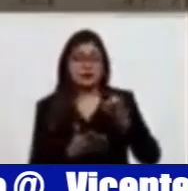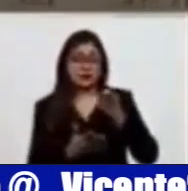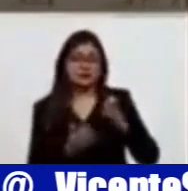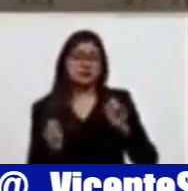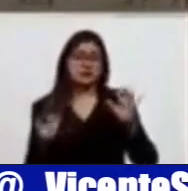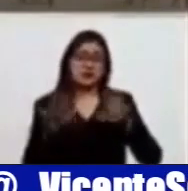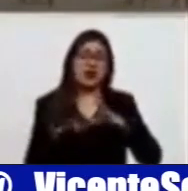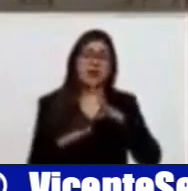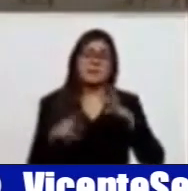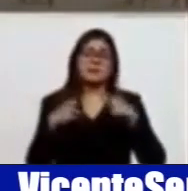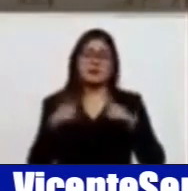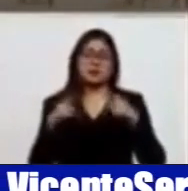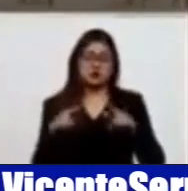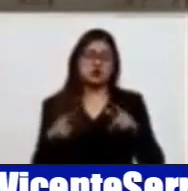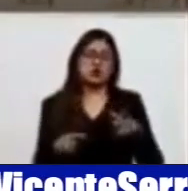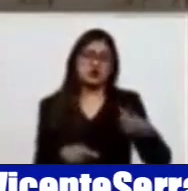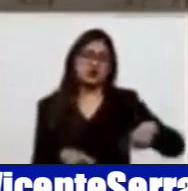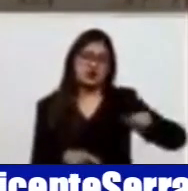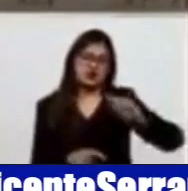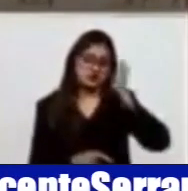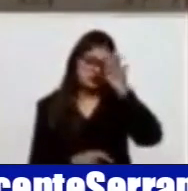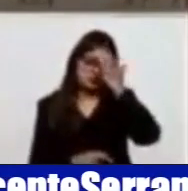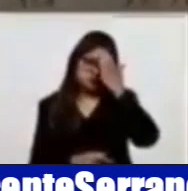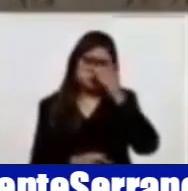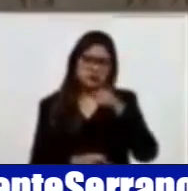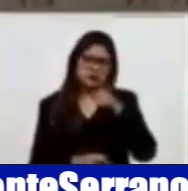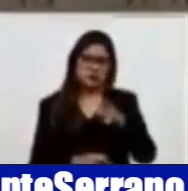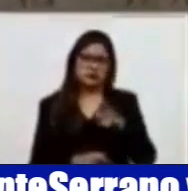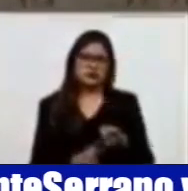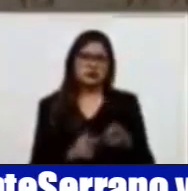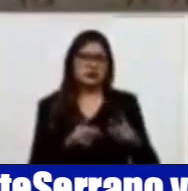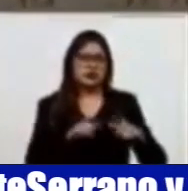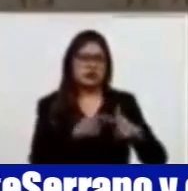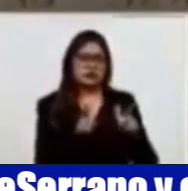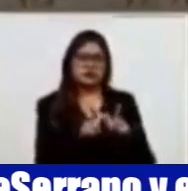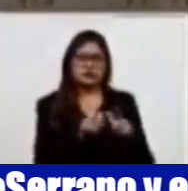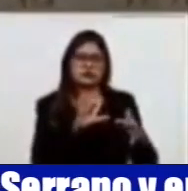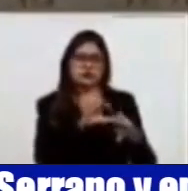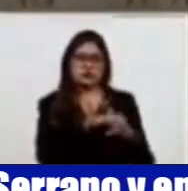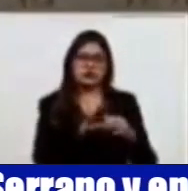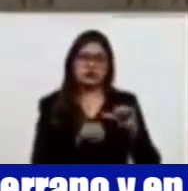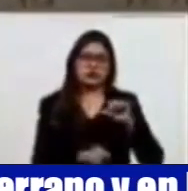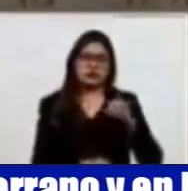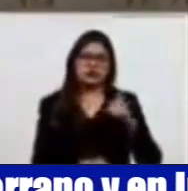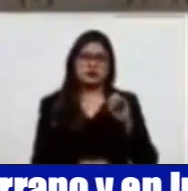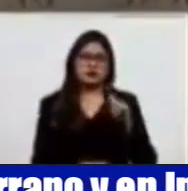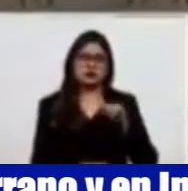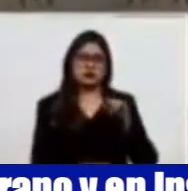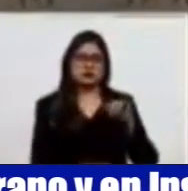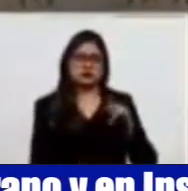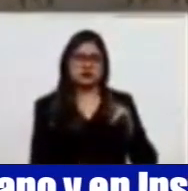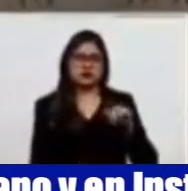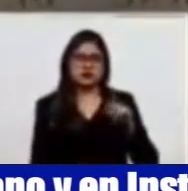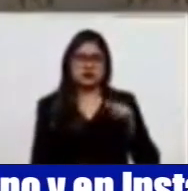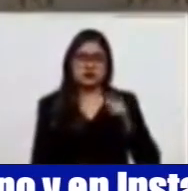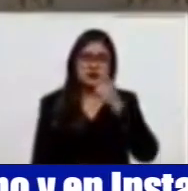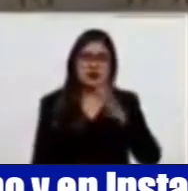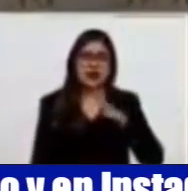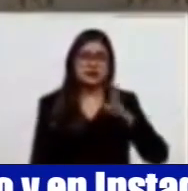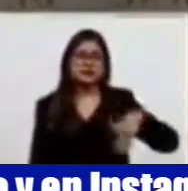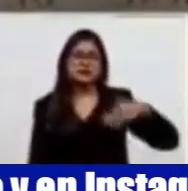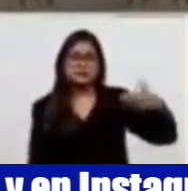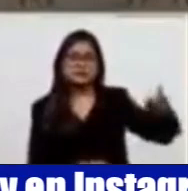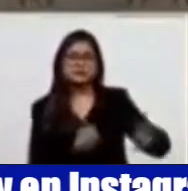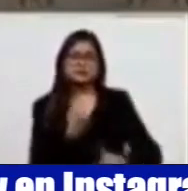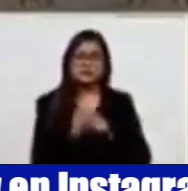gente cercana al grupo de Ayotzinapa, iba a traer consecuencias en relación